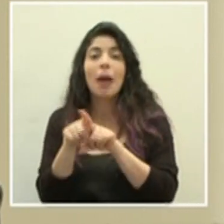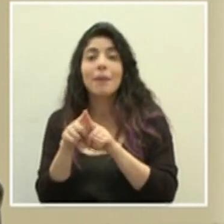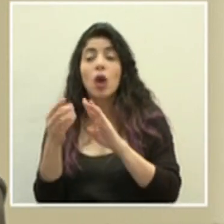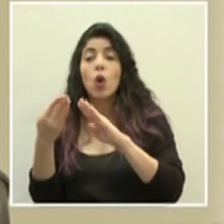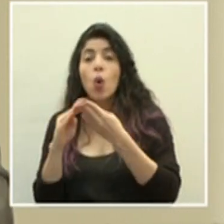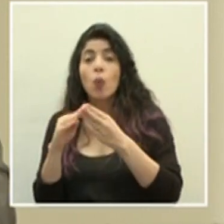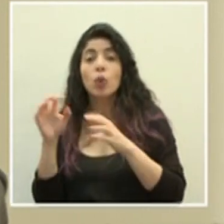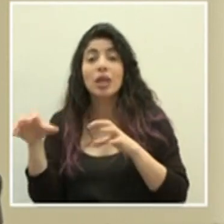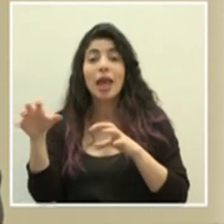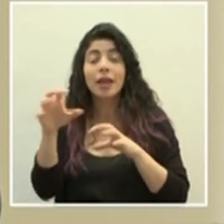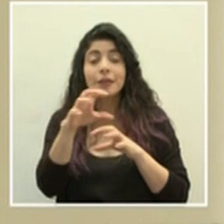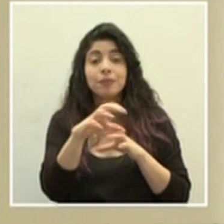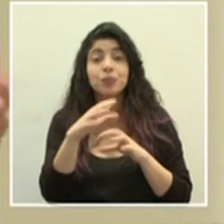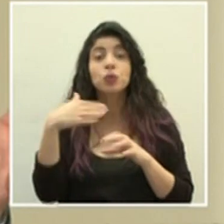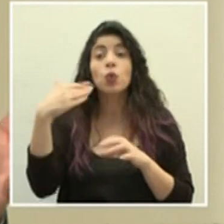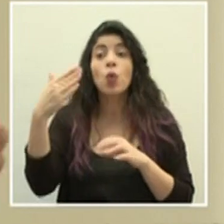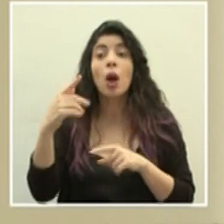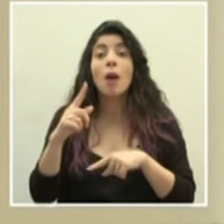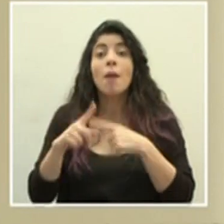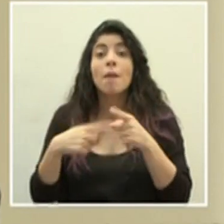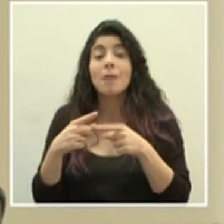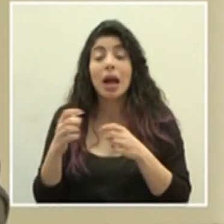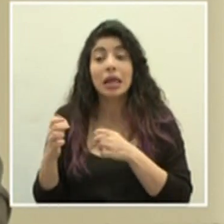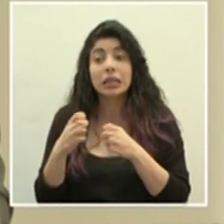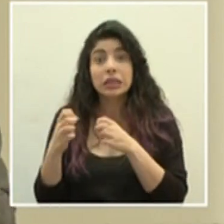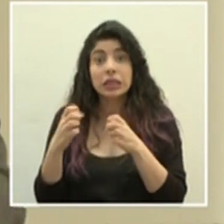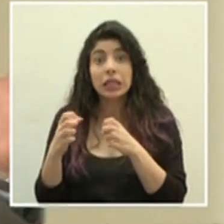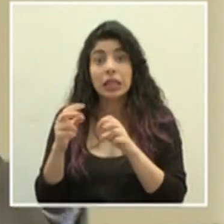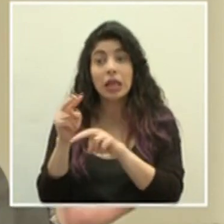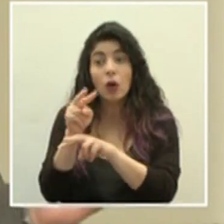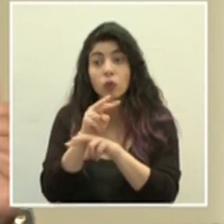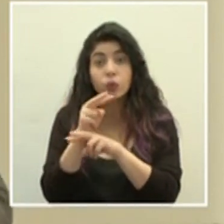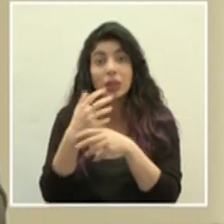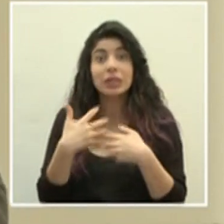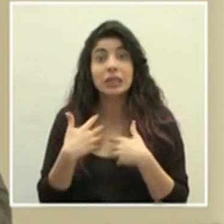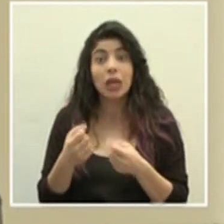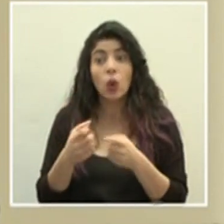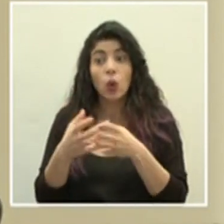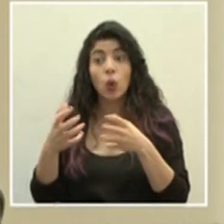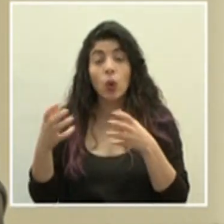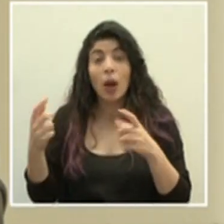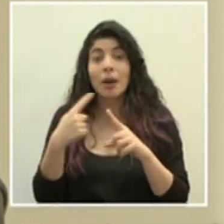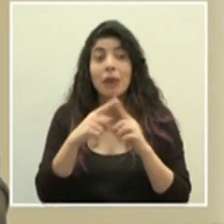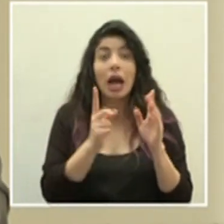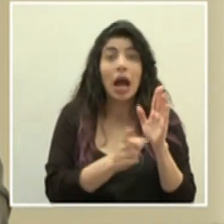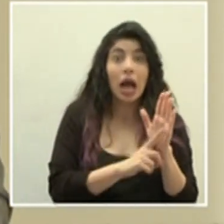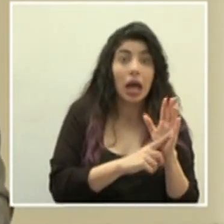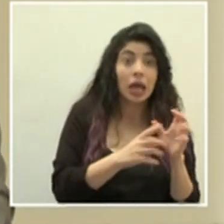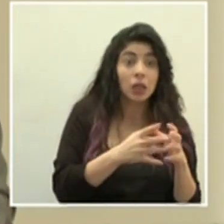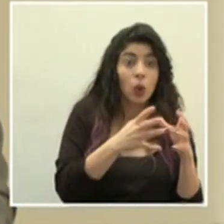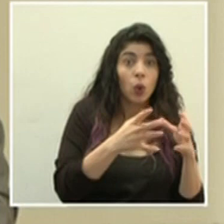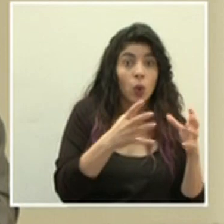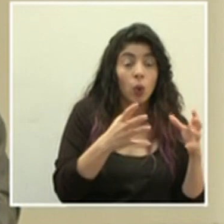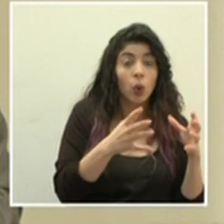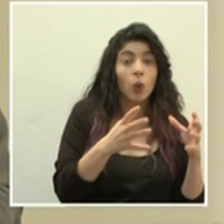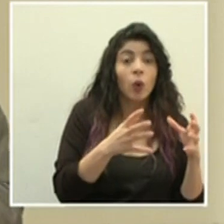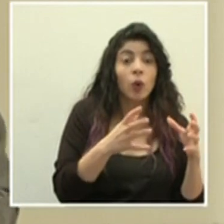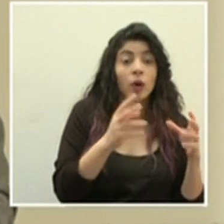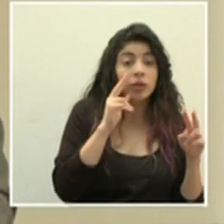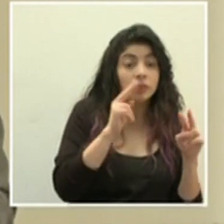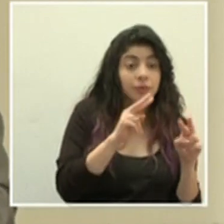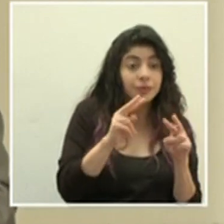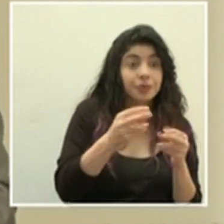cada comunidad, conforme vayamos desarrollando la estrategia de vigilancia de la salud y las alertas que